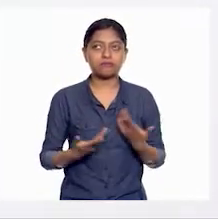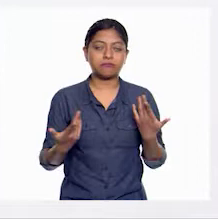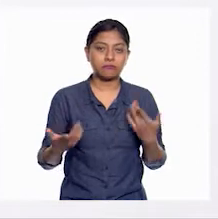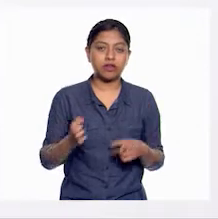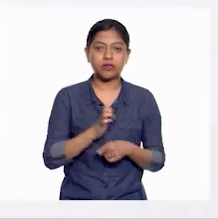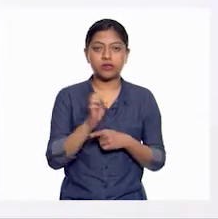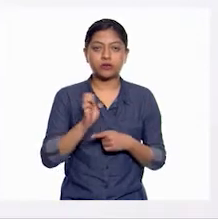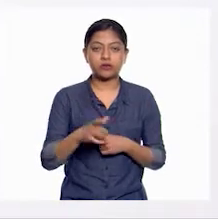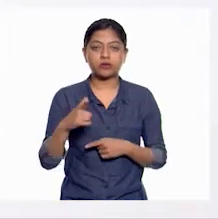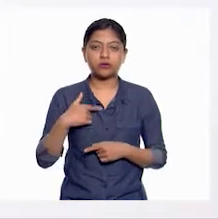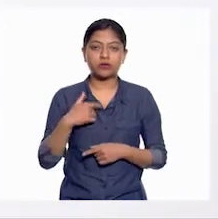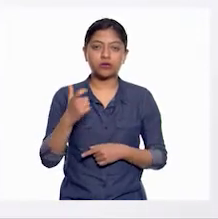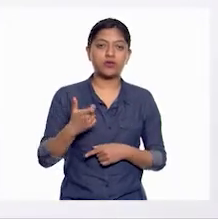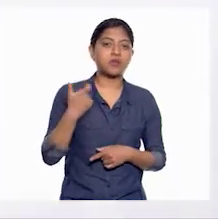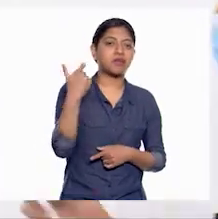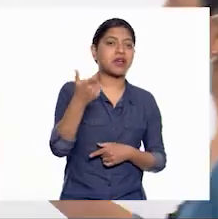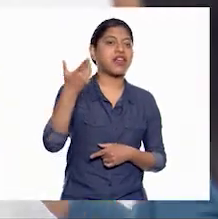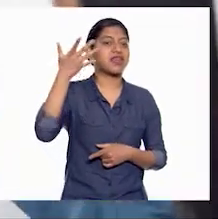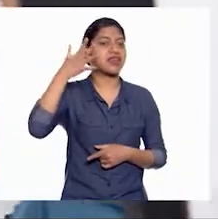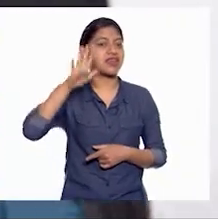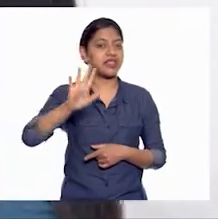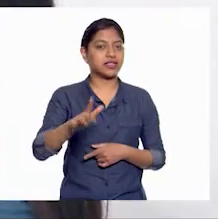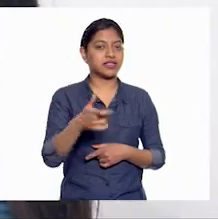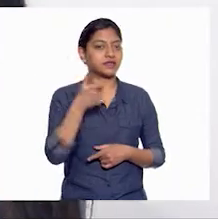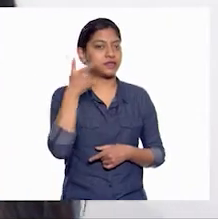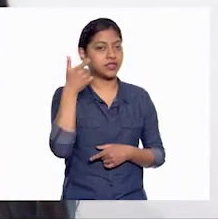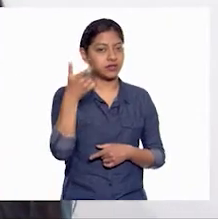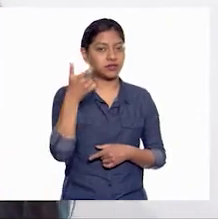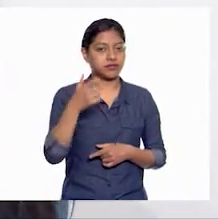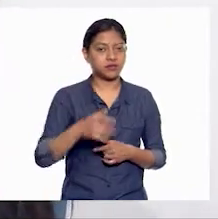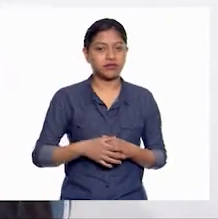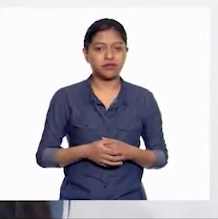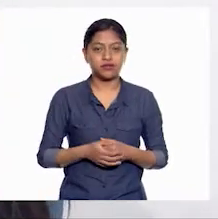Entonces yo voy a pagar 10 pesos.